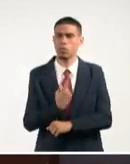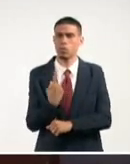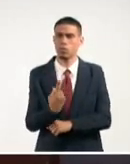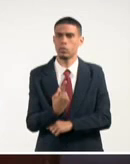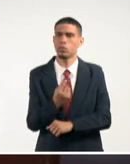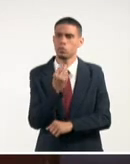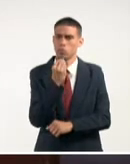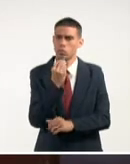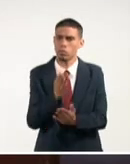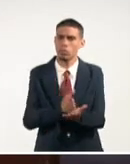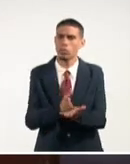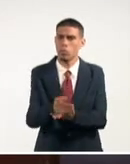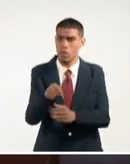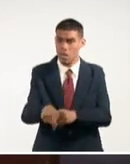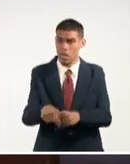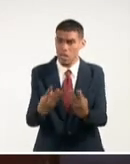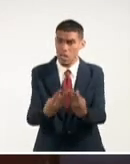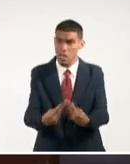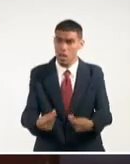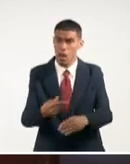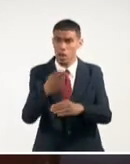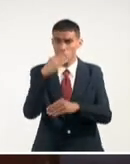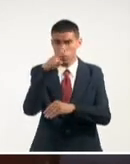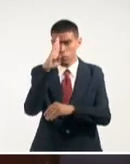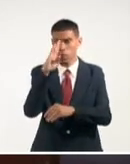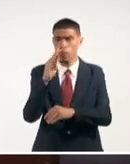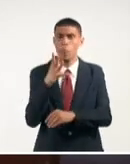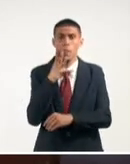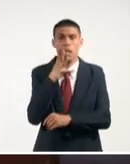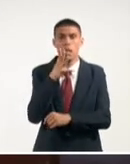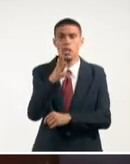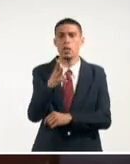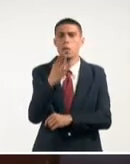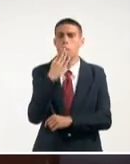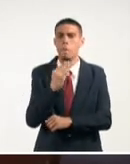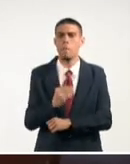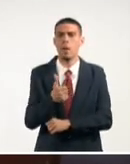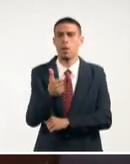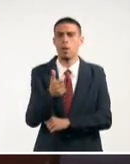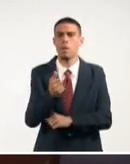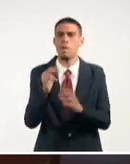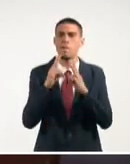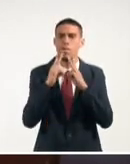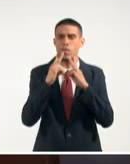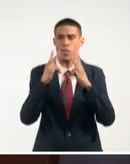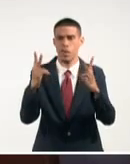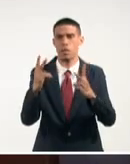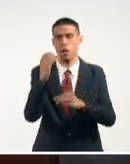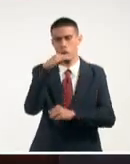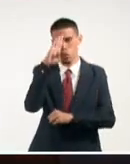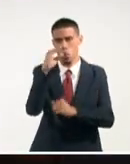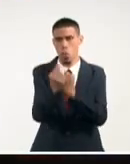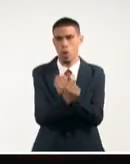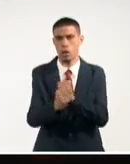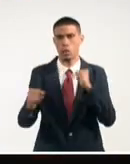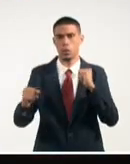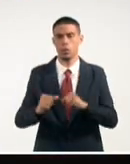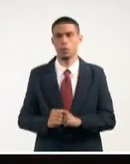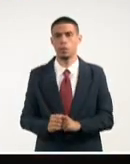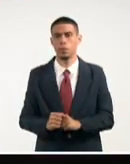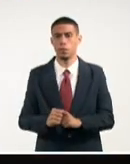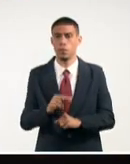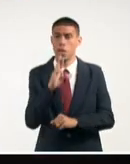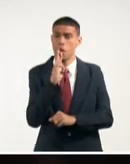en esta tierra el grito más ¡Viva Cuba Libre! ¡Viva!